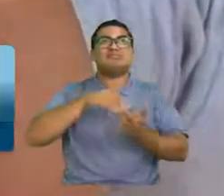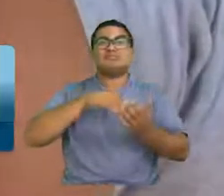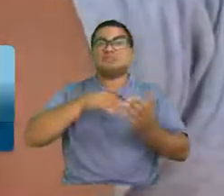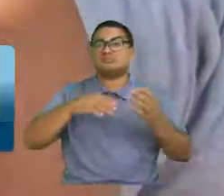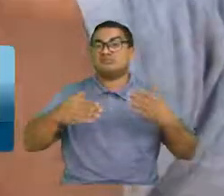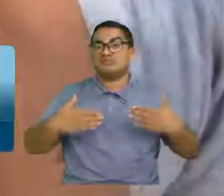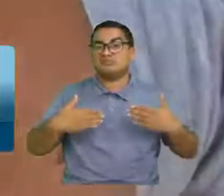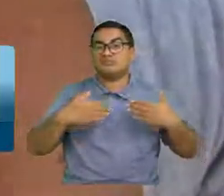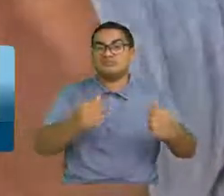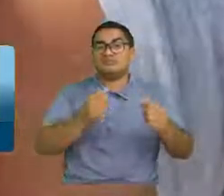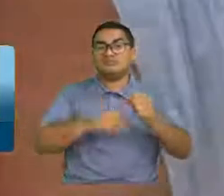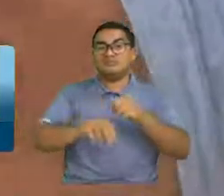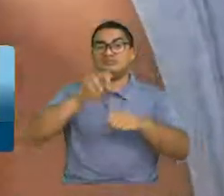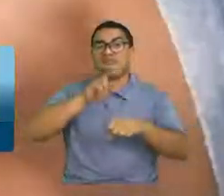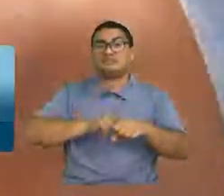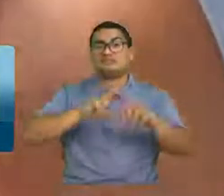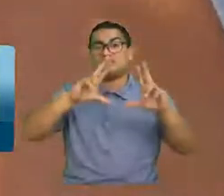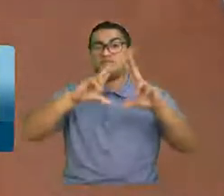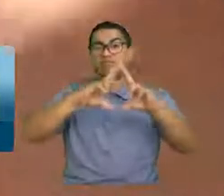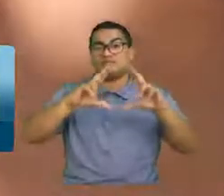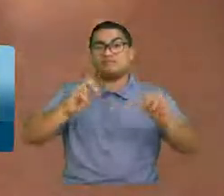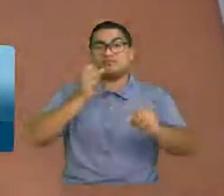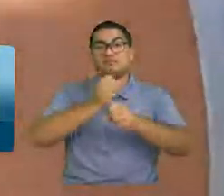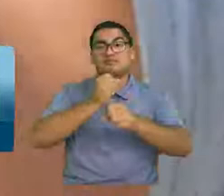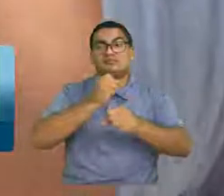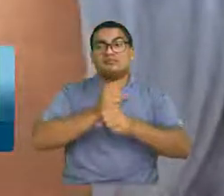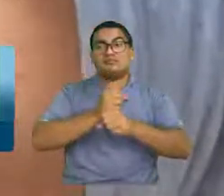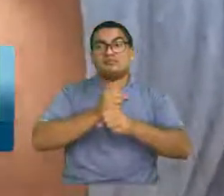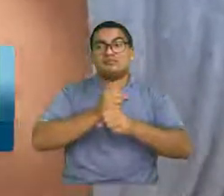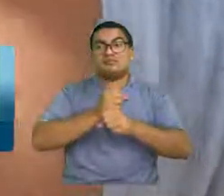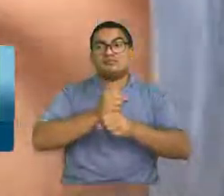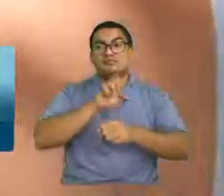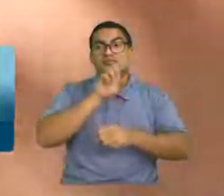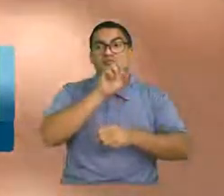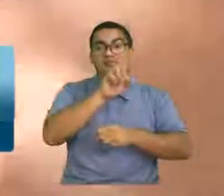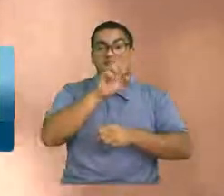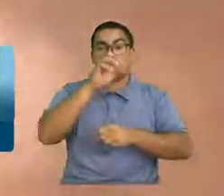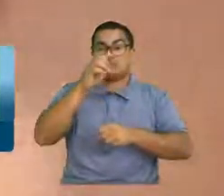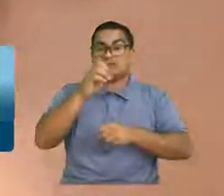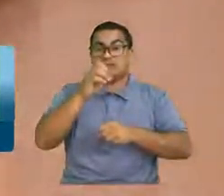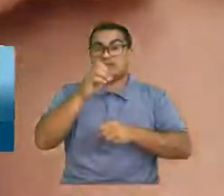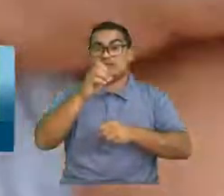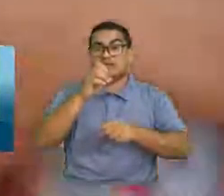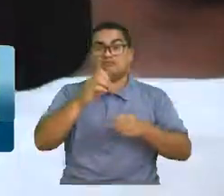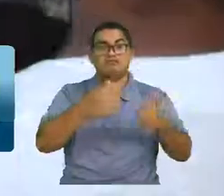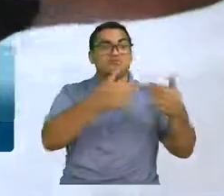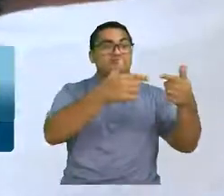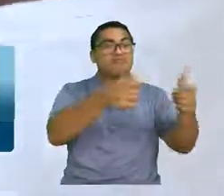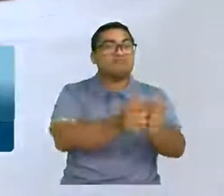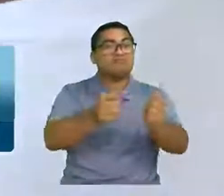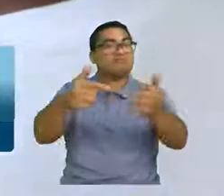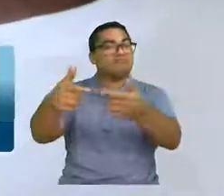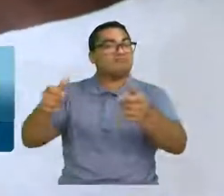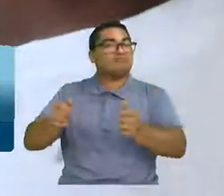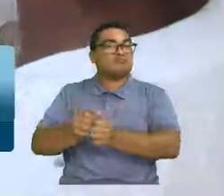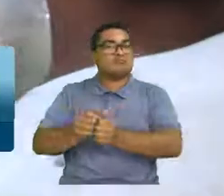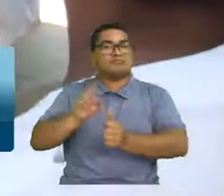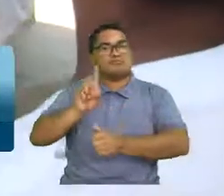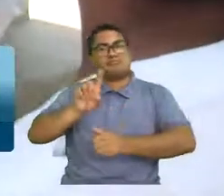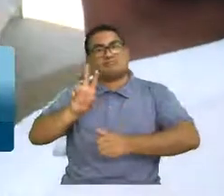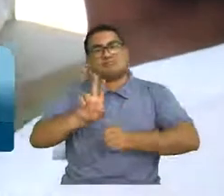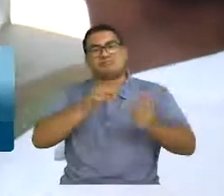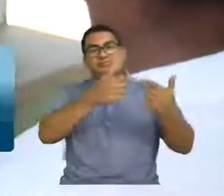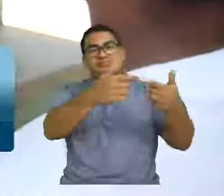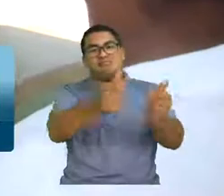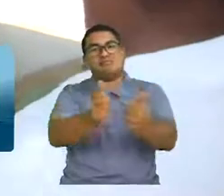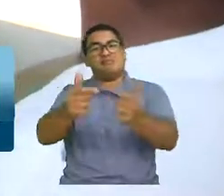estamos trabajando de la misma manera. Salen de 10 a 12 equipos al día, salen a los barrios y